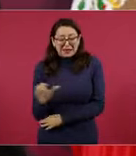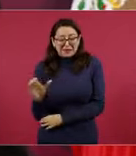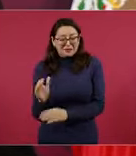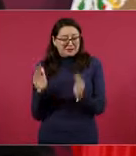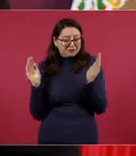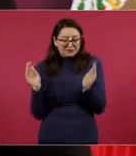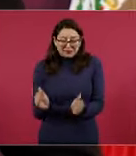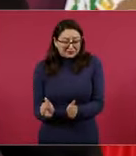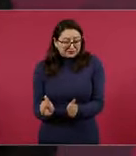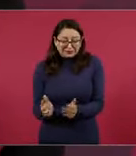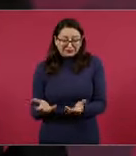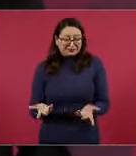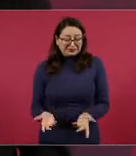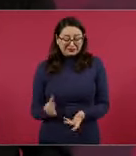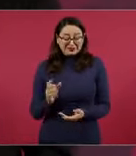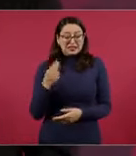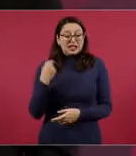son